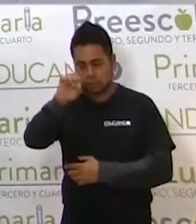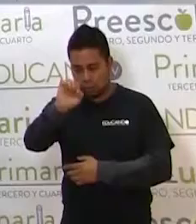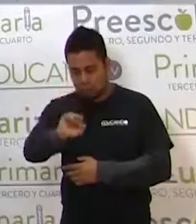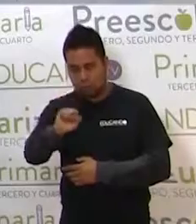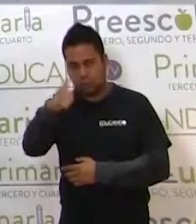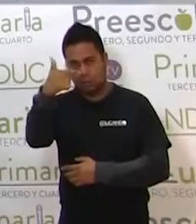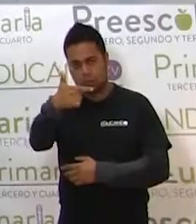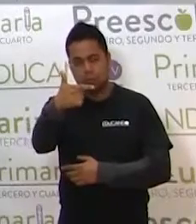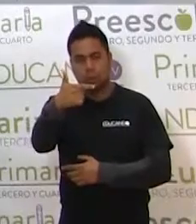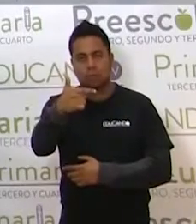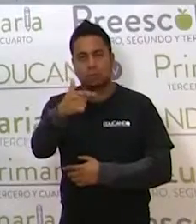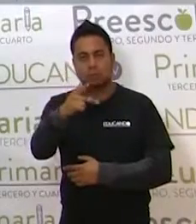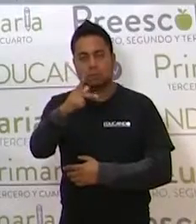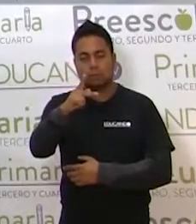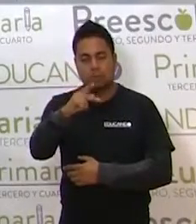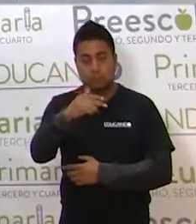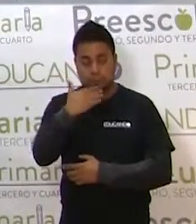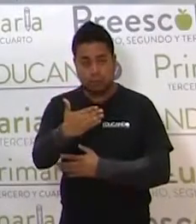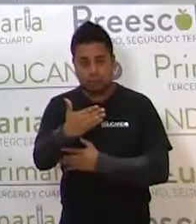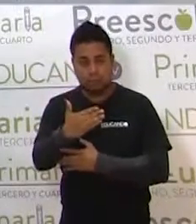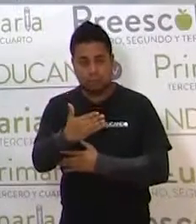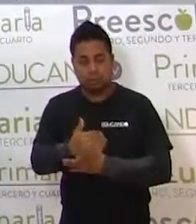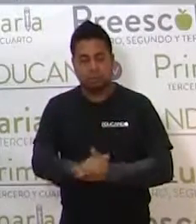siete bien